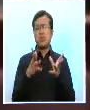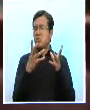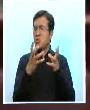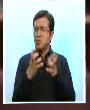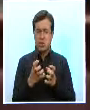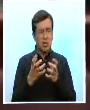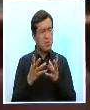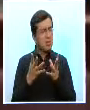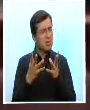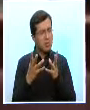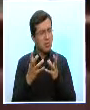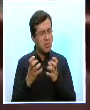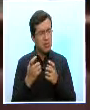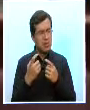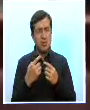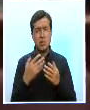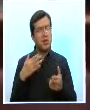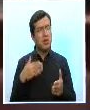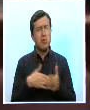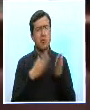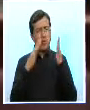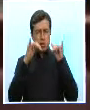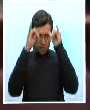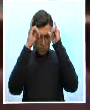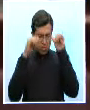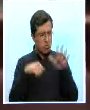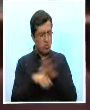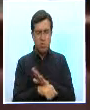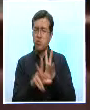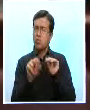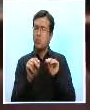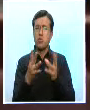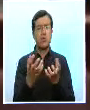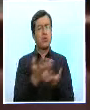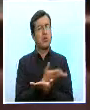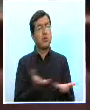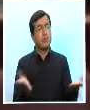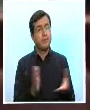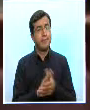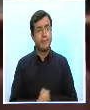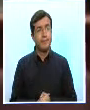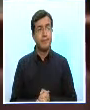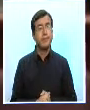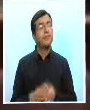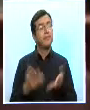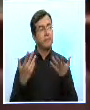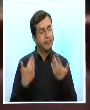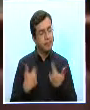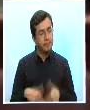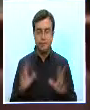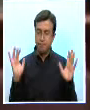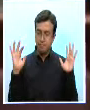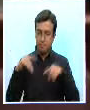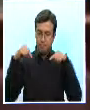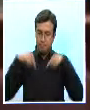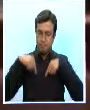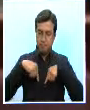que se que se expresa en contra de esta práctica no entonces Nosotros hemos venido aquí porque